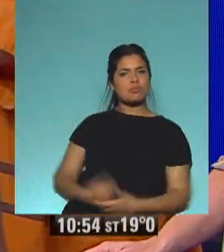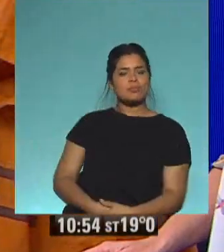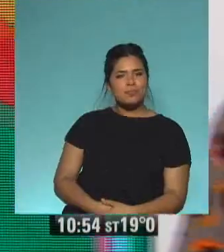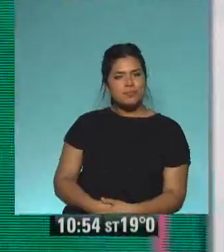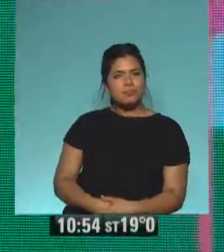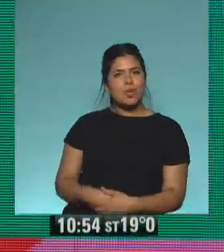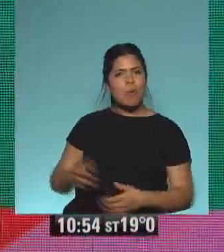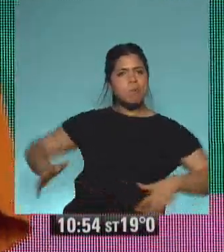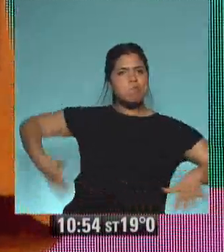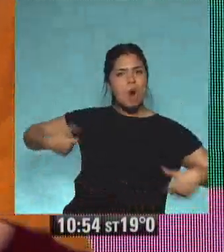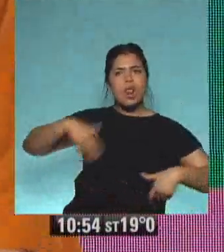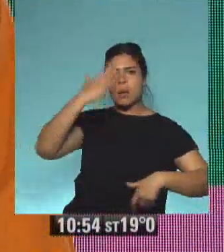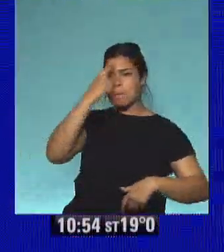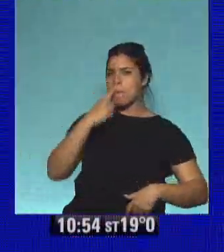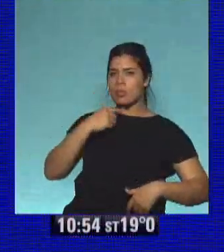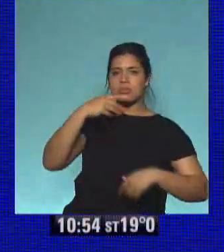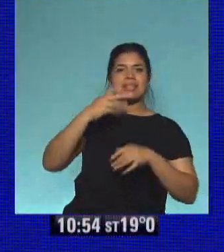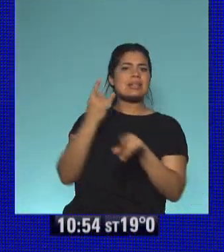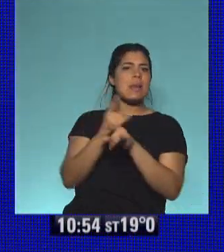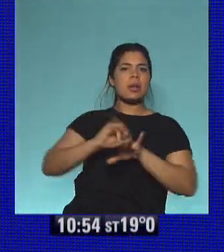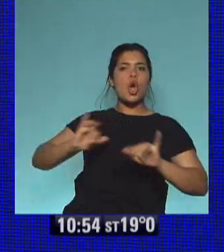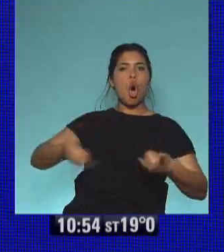La Mona Lisa nunca se arruga.